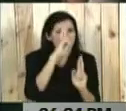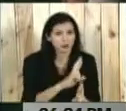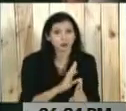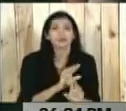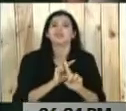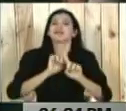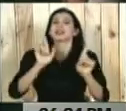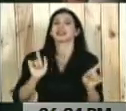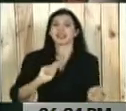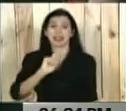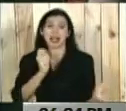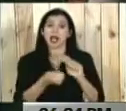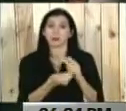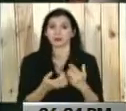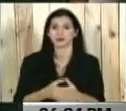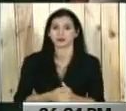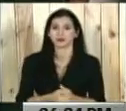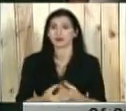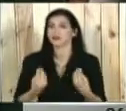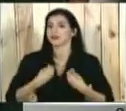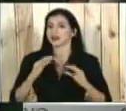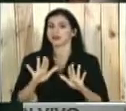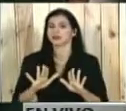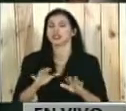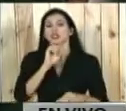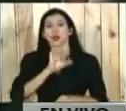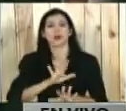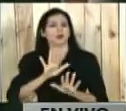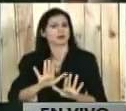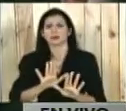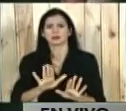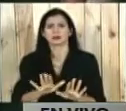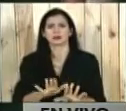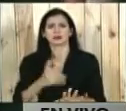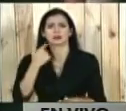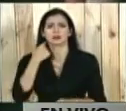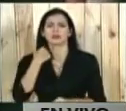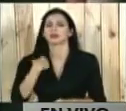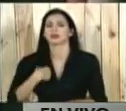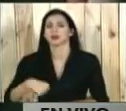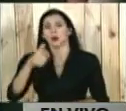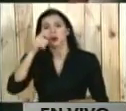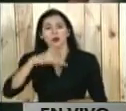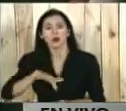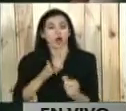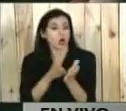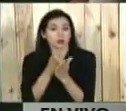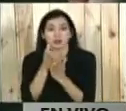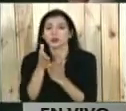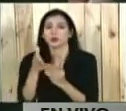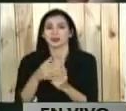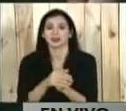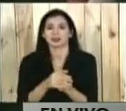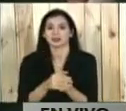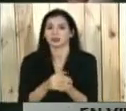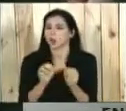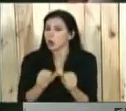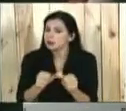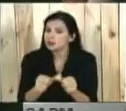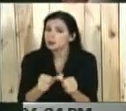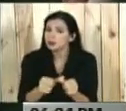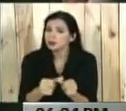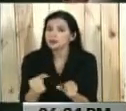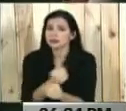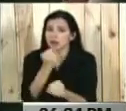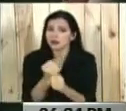La vida es la vida y la historia es la historia. Y los pueblos seguirán escribiendo la historia de Venezuela. Nuestro pueblo